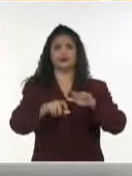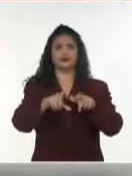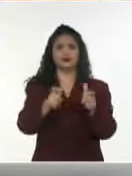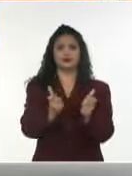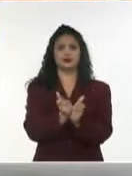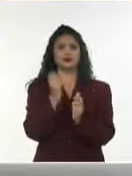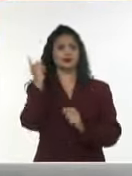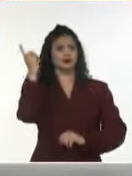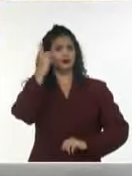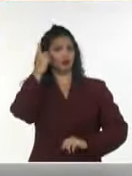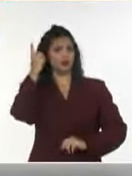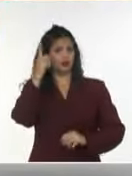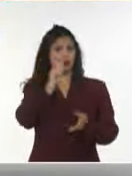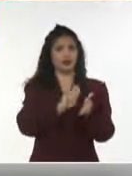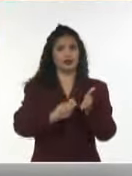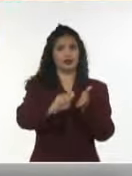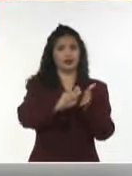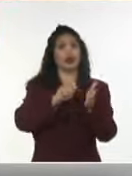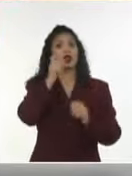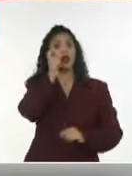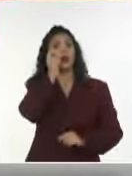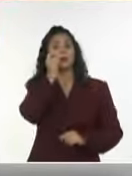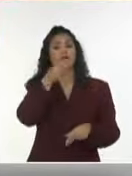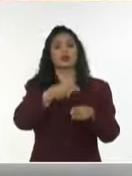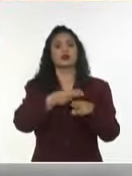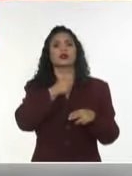Elvis Amoroso, indicó que Maduro recibió